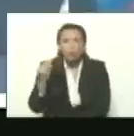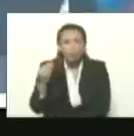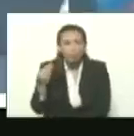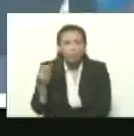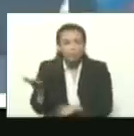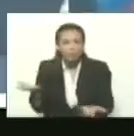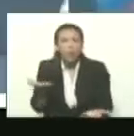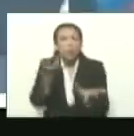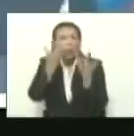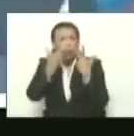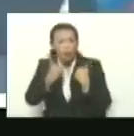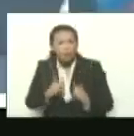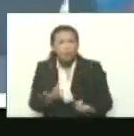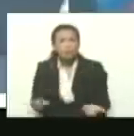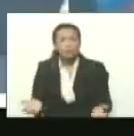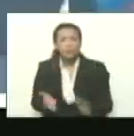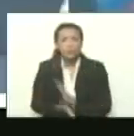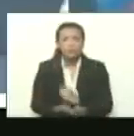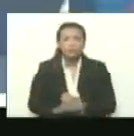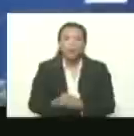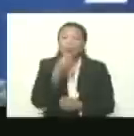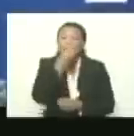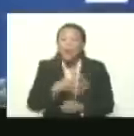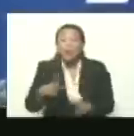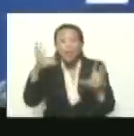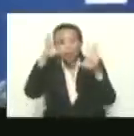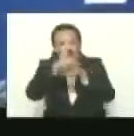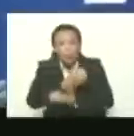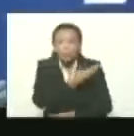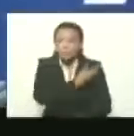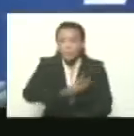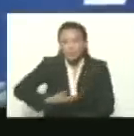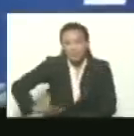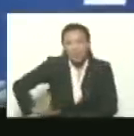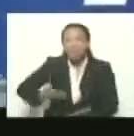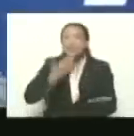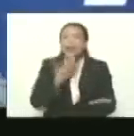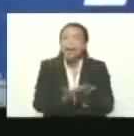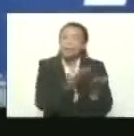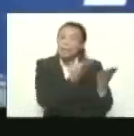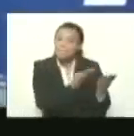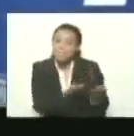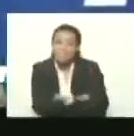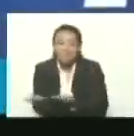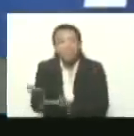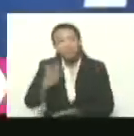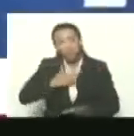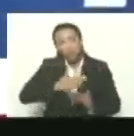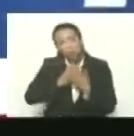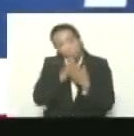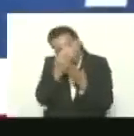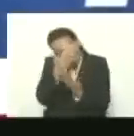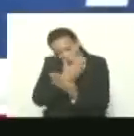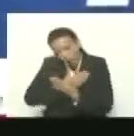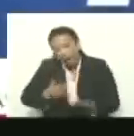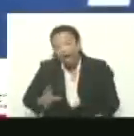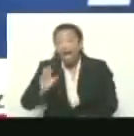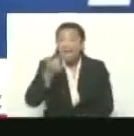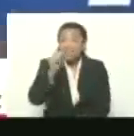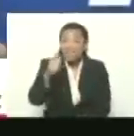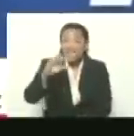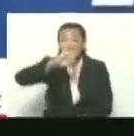ustedes. Cuéntame, Darcy. Sí, buenas noches, presidente. Gracias por la invitación, de verdad, me siento honrada. Hoy, 10 de